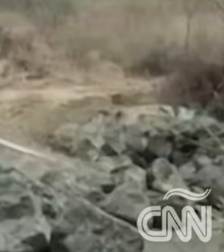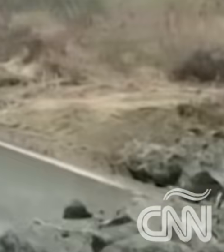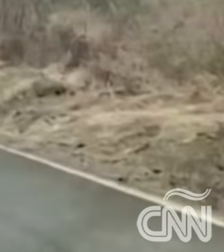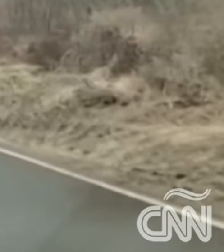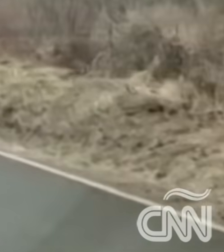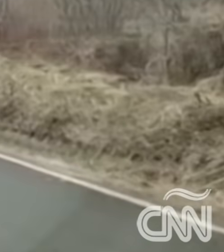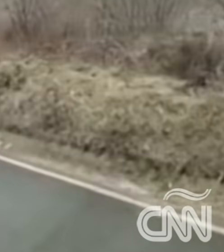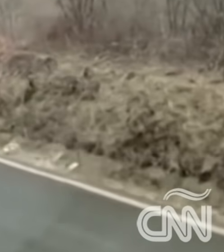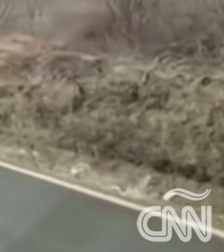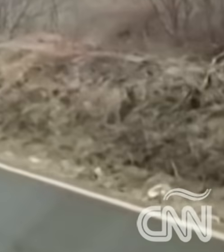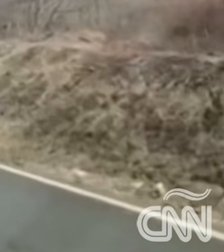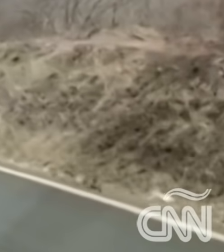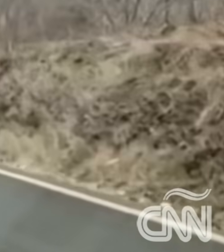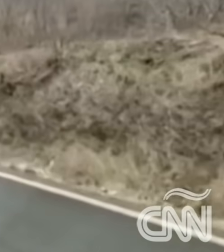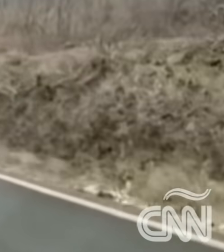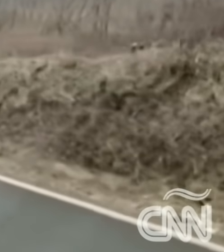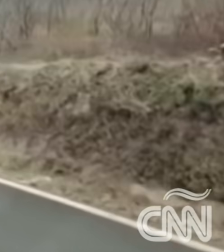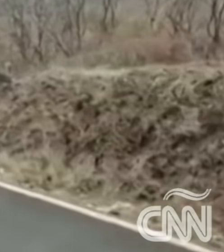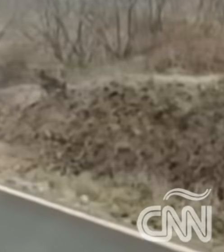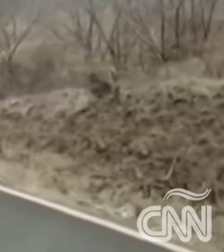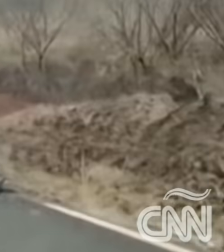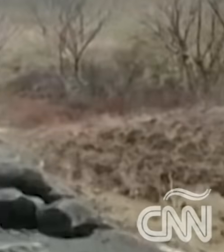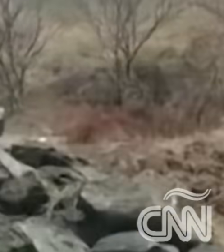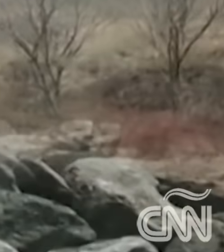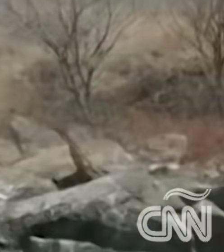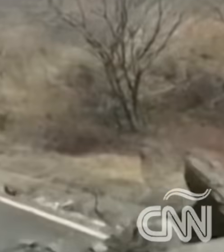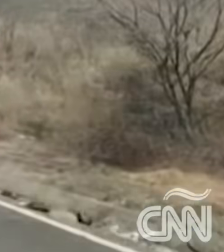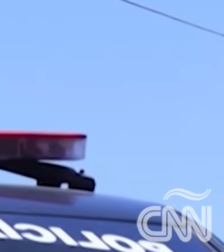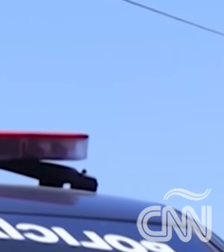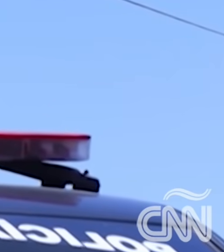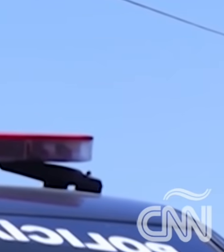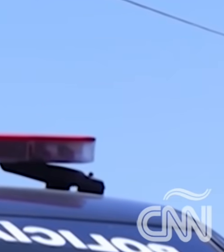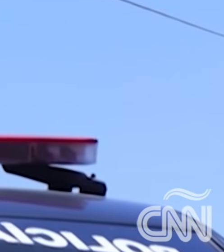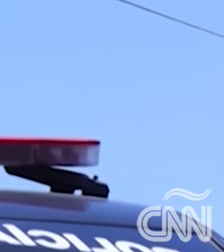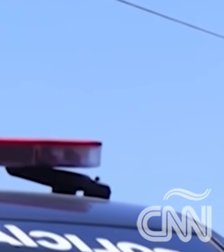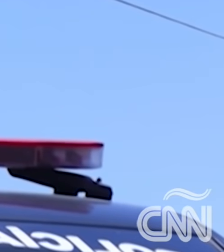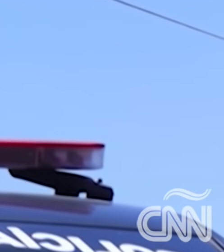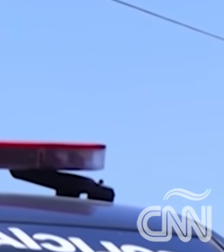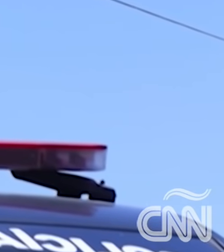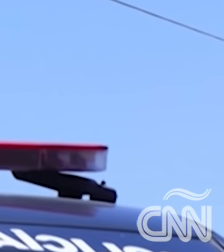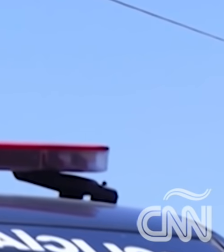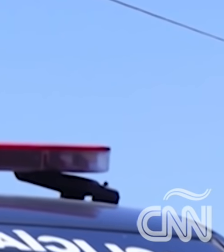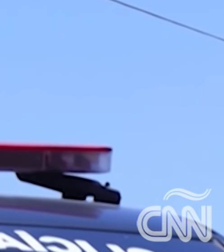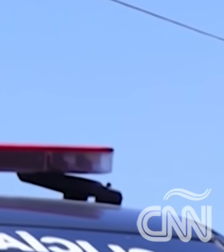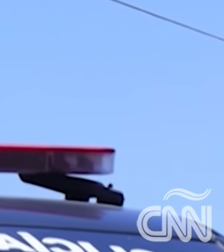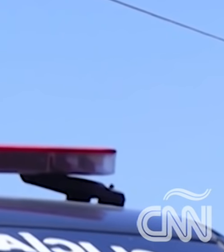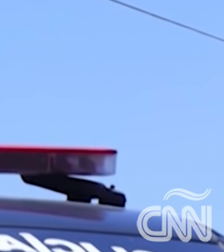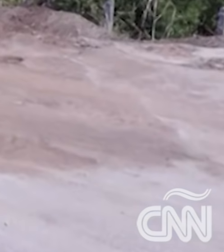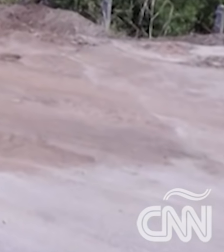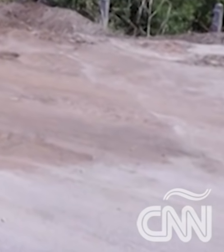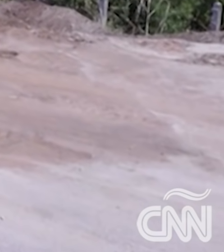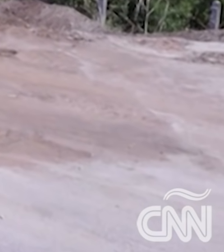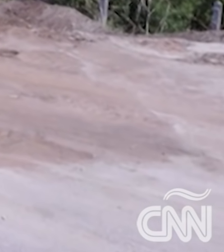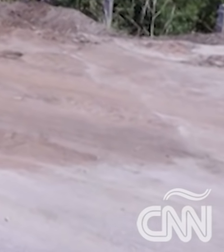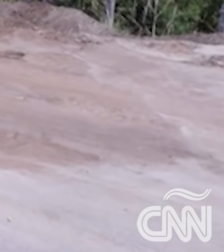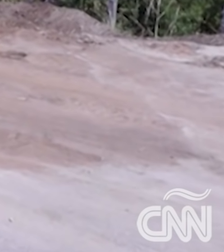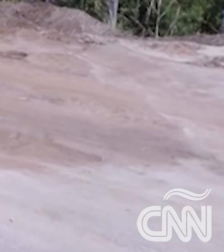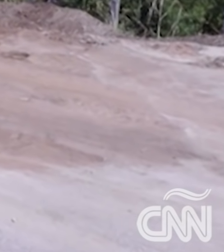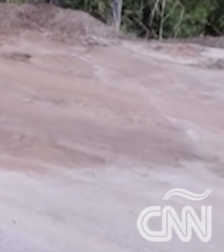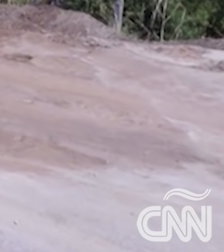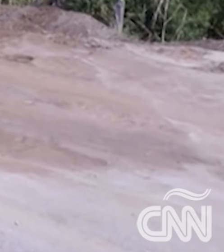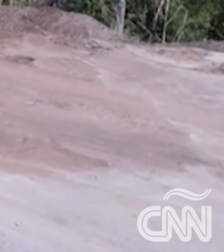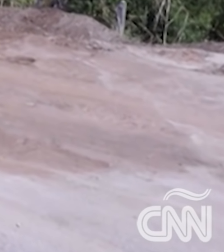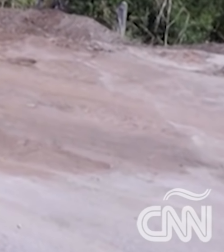Pero ese no es el único problema que enfrentan actualmente las autoridades en Michoacán. En la comunidad de Aguililla, la tensión ha